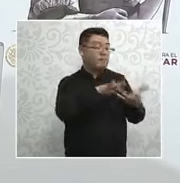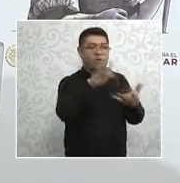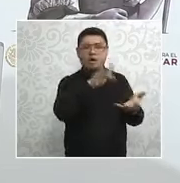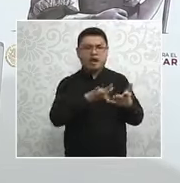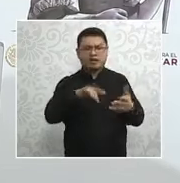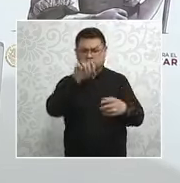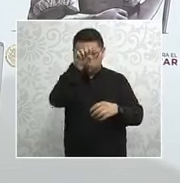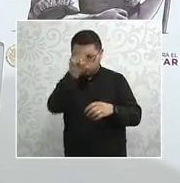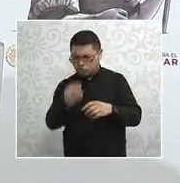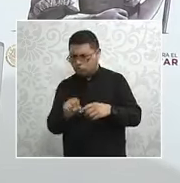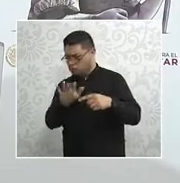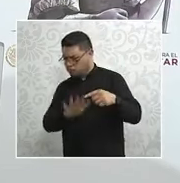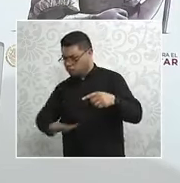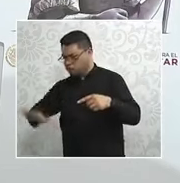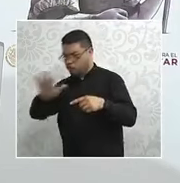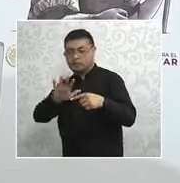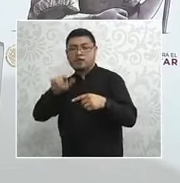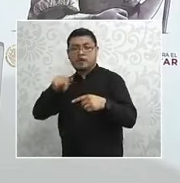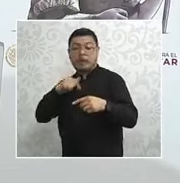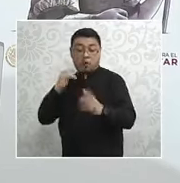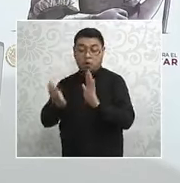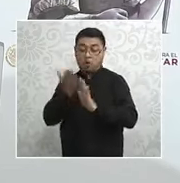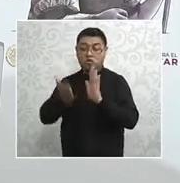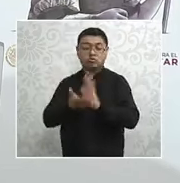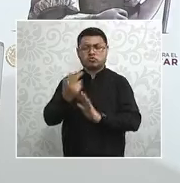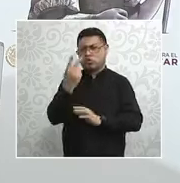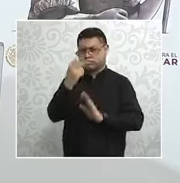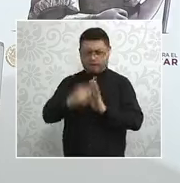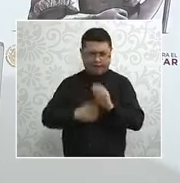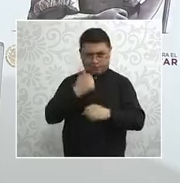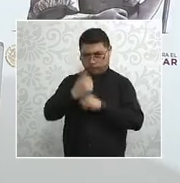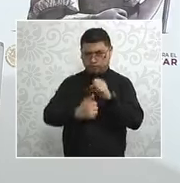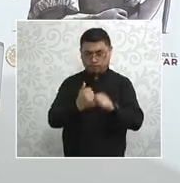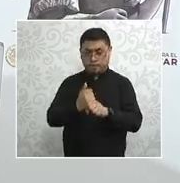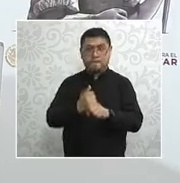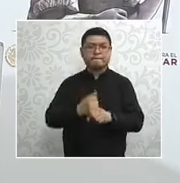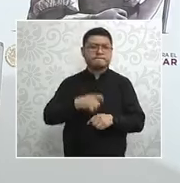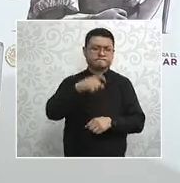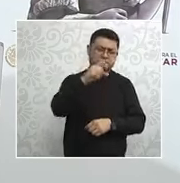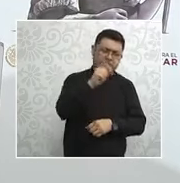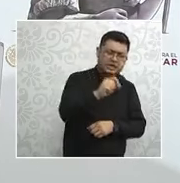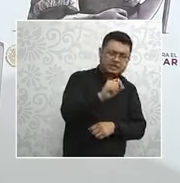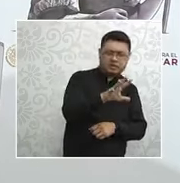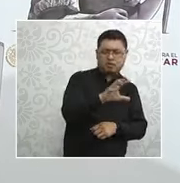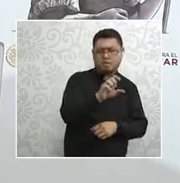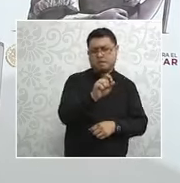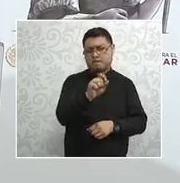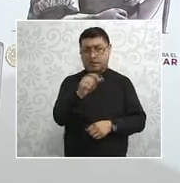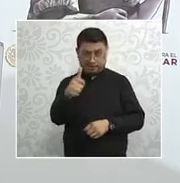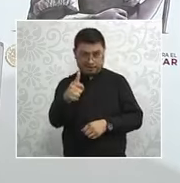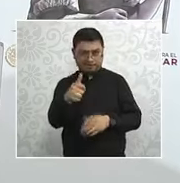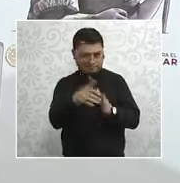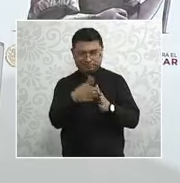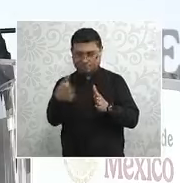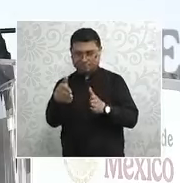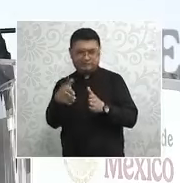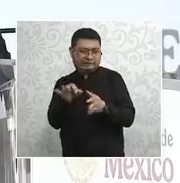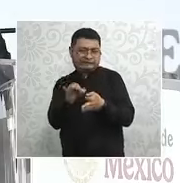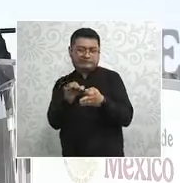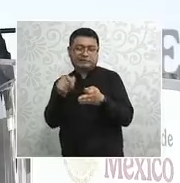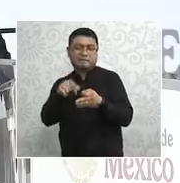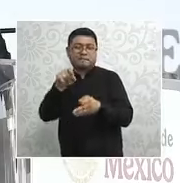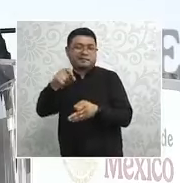vamos a construir en 2 años 25 26 Y todavía una partecita en el 27